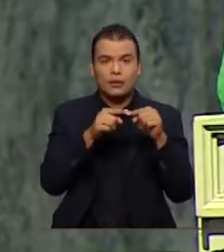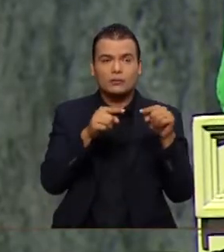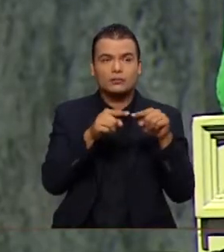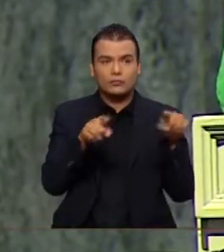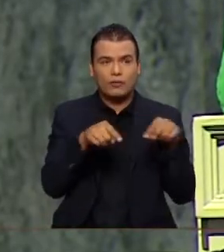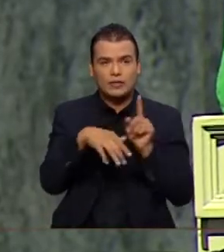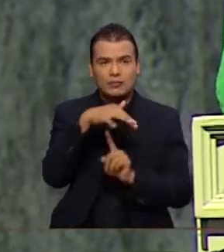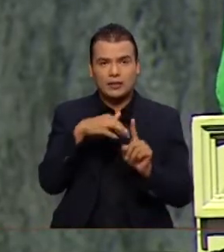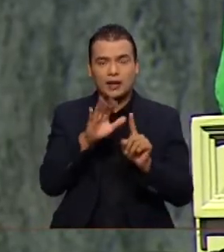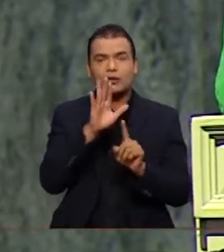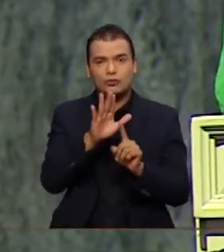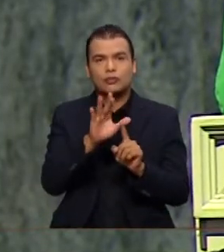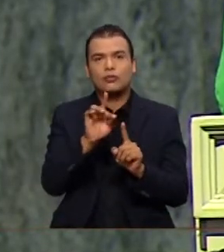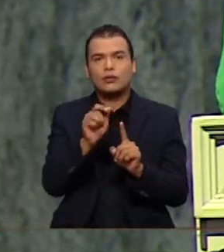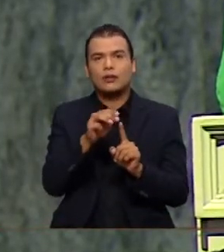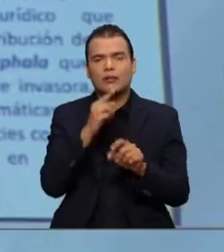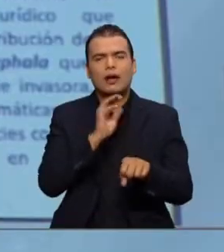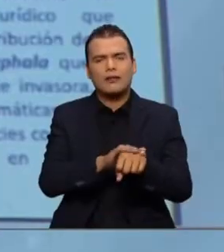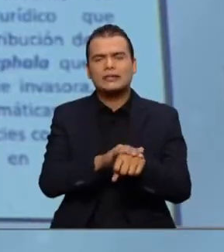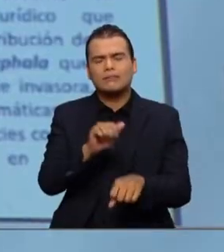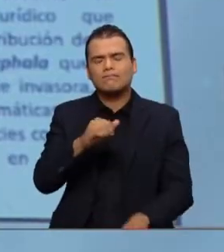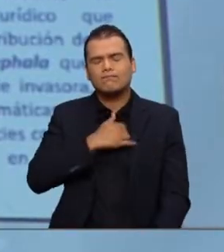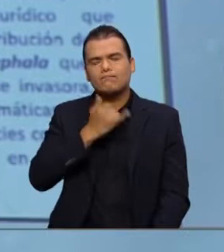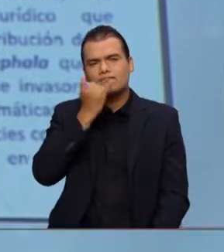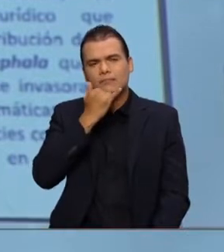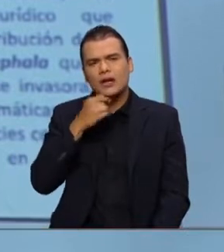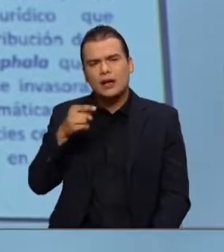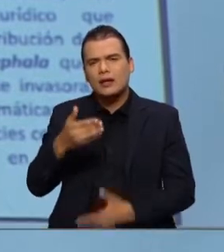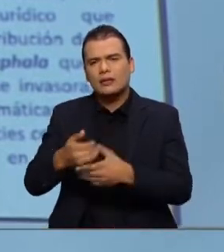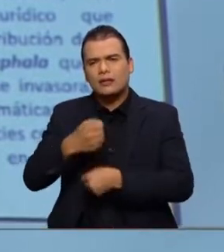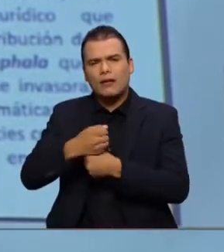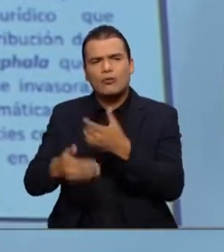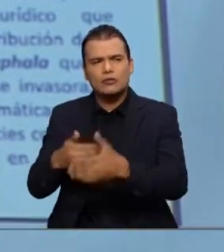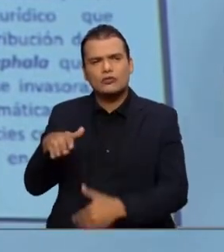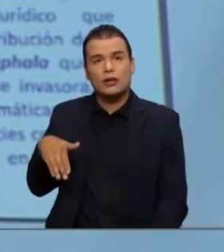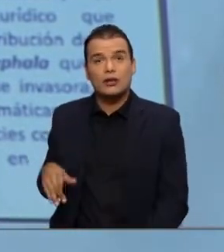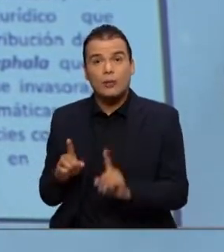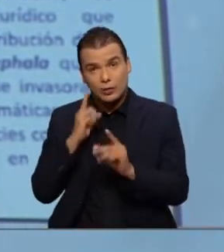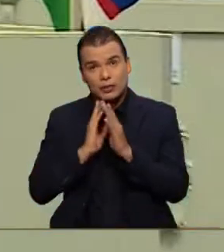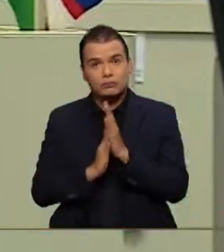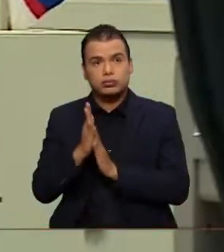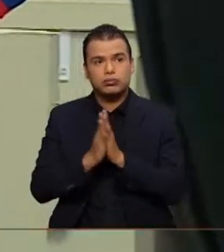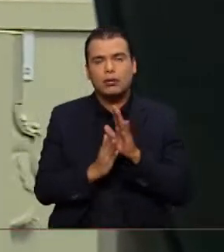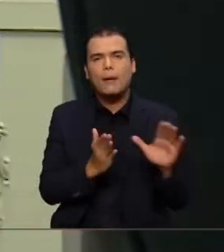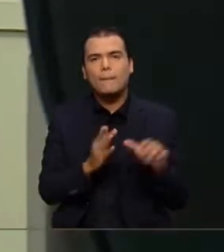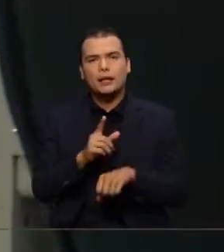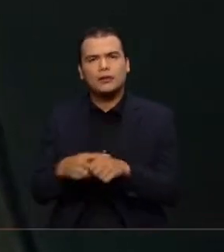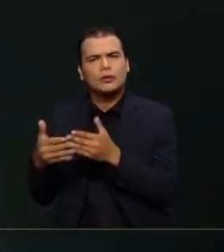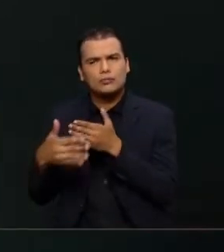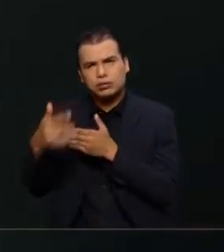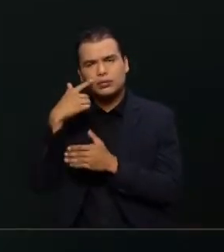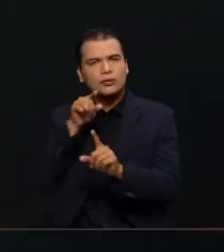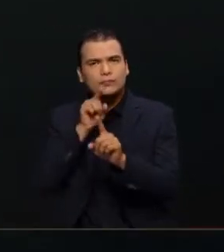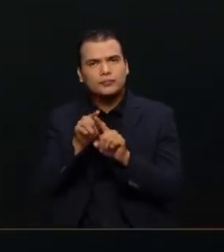Ambiente, DACMA, al revelar que hay atrasos en las intervenciones, pero explica el plan que pretende ejecutar la entidad para verificar